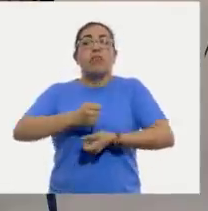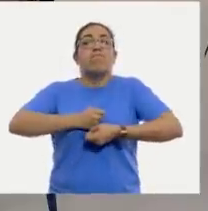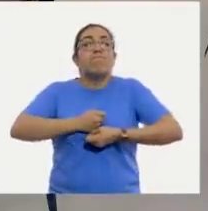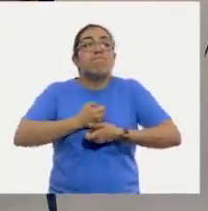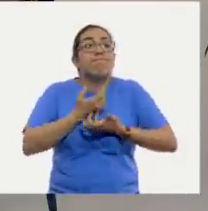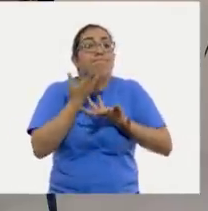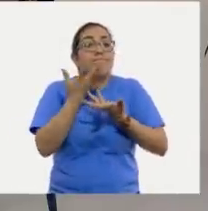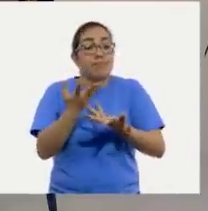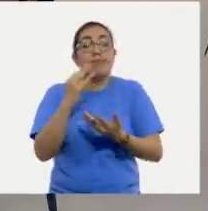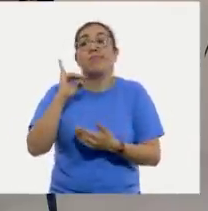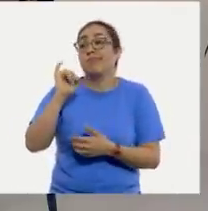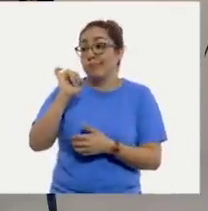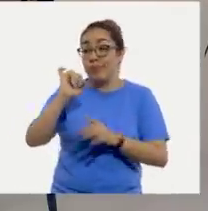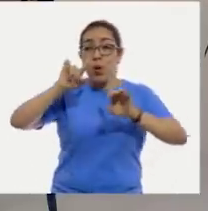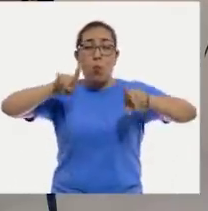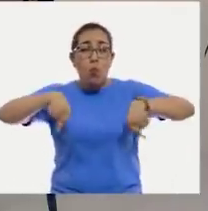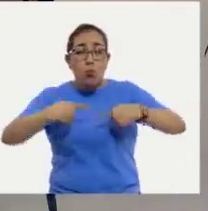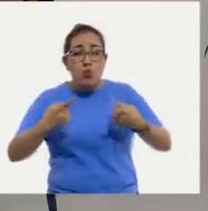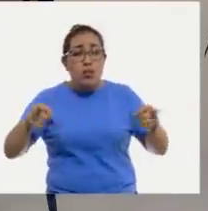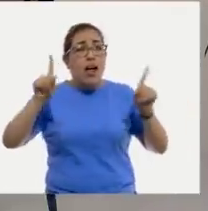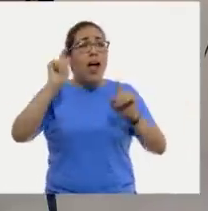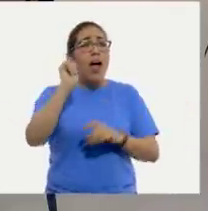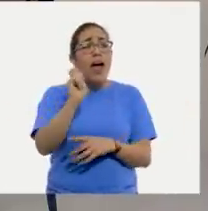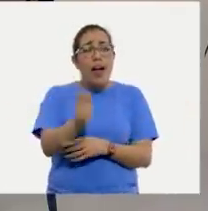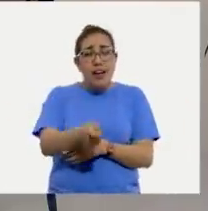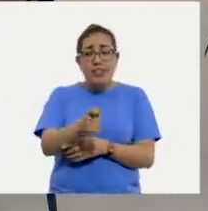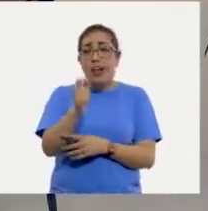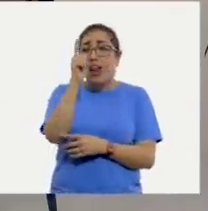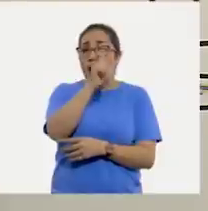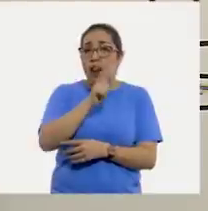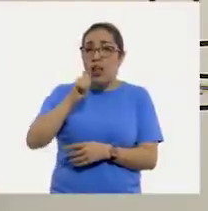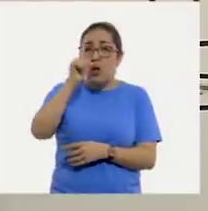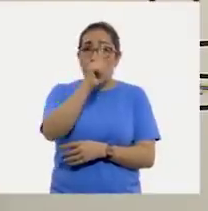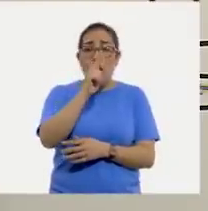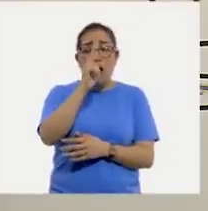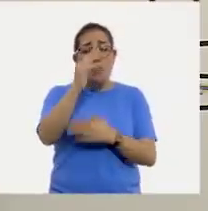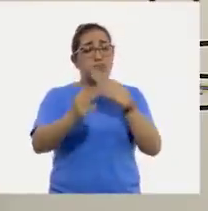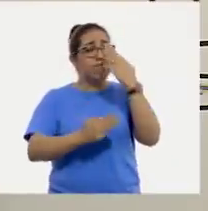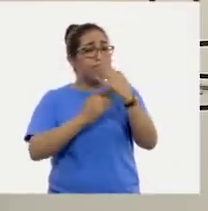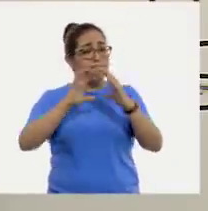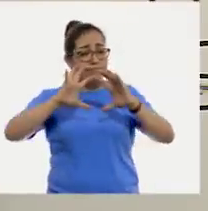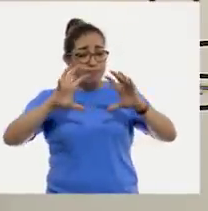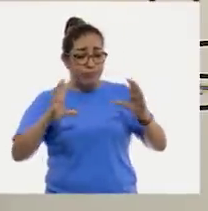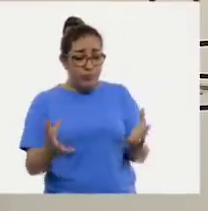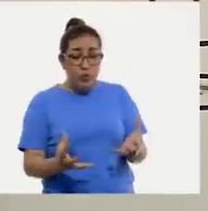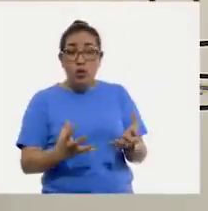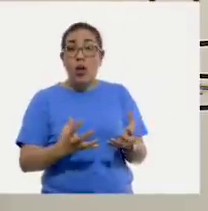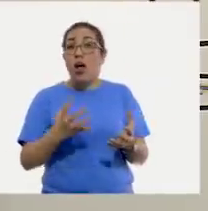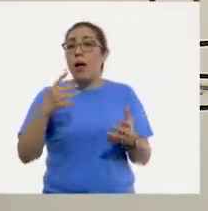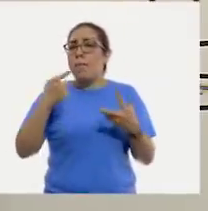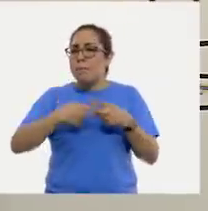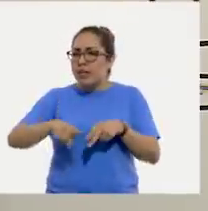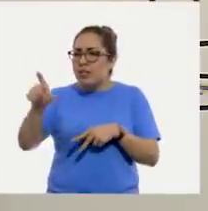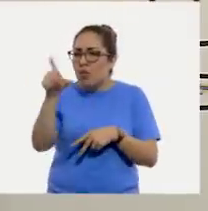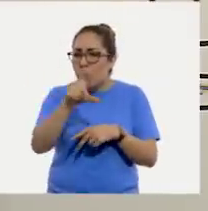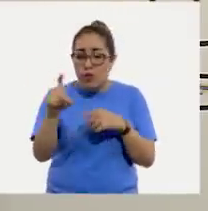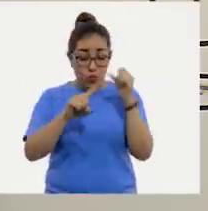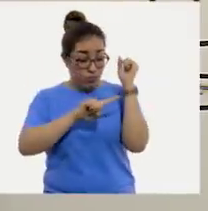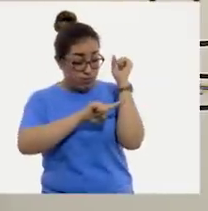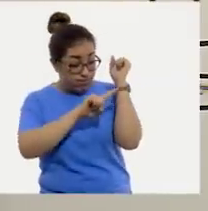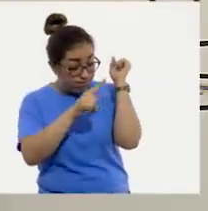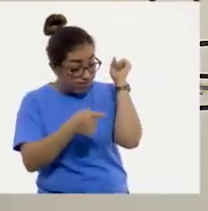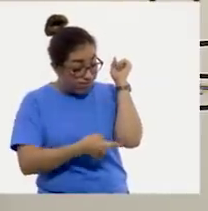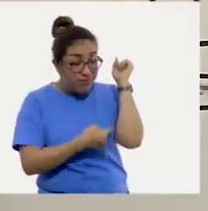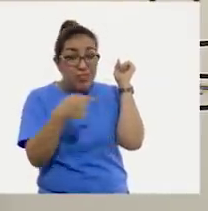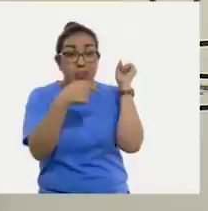La música es un lenguaje universal que lo tenemos desde que estamos en la panza de nuestra mamá, en el vientre materno. Estamos,